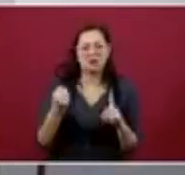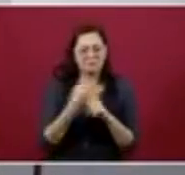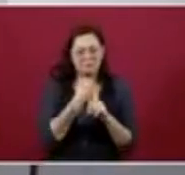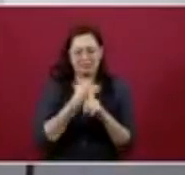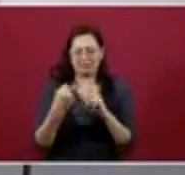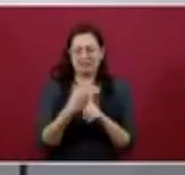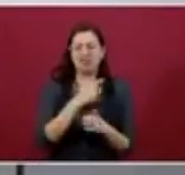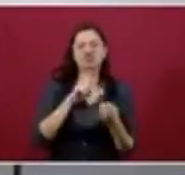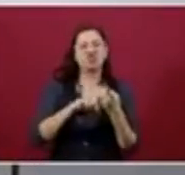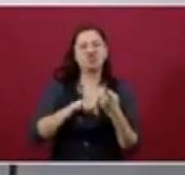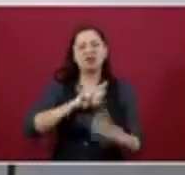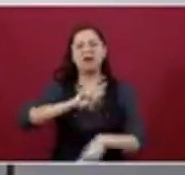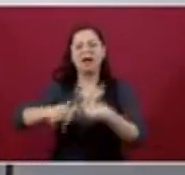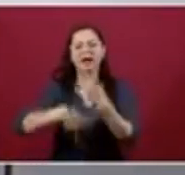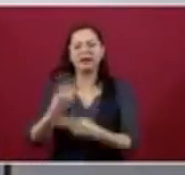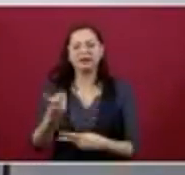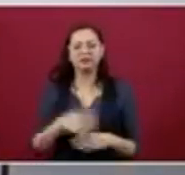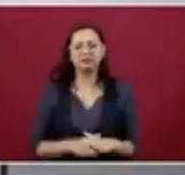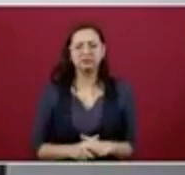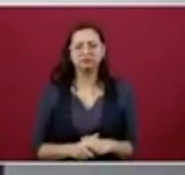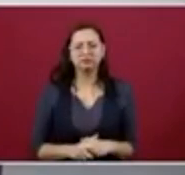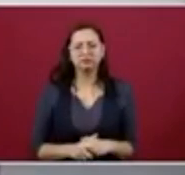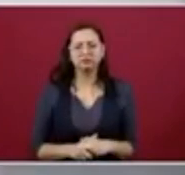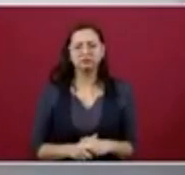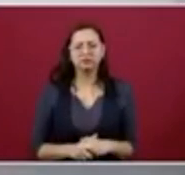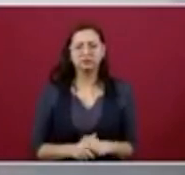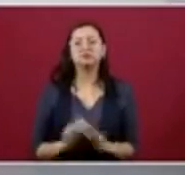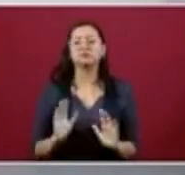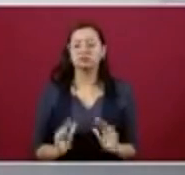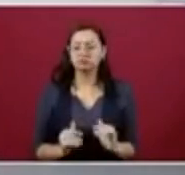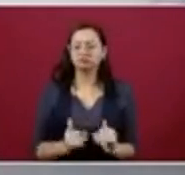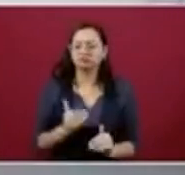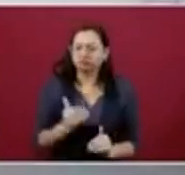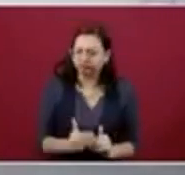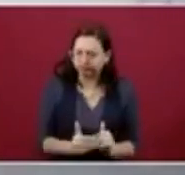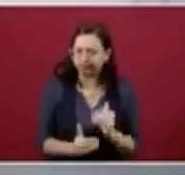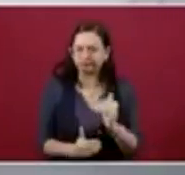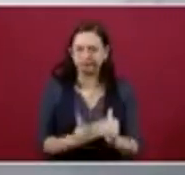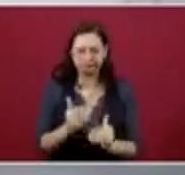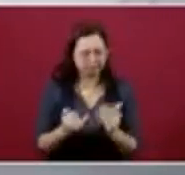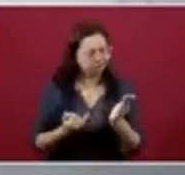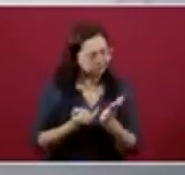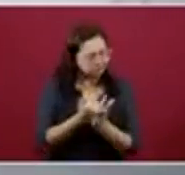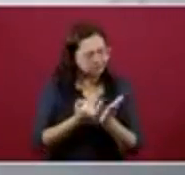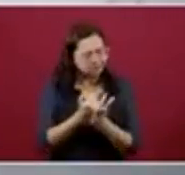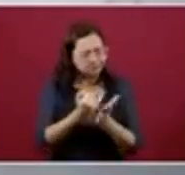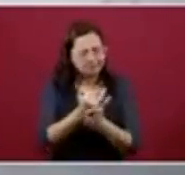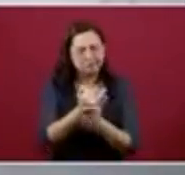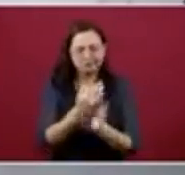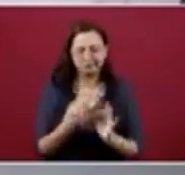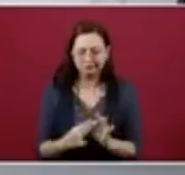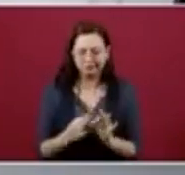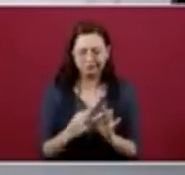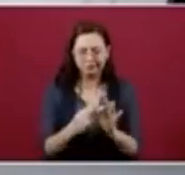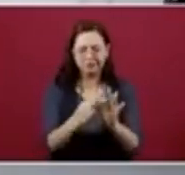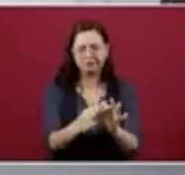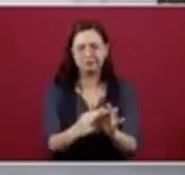que acudir? Todo esto lo estamos definiendo para que se